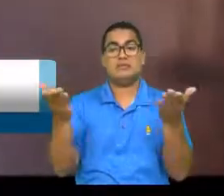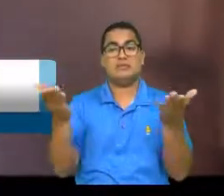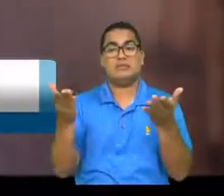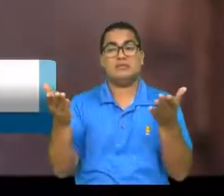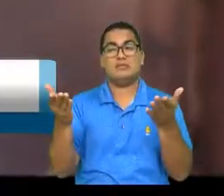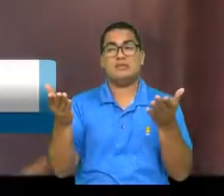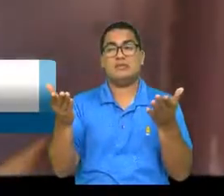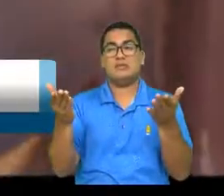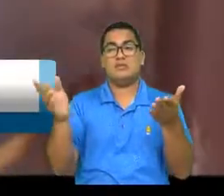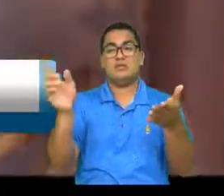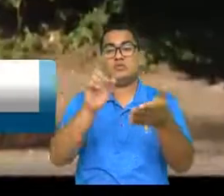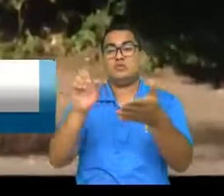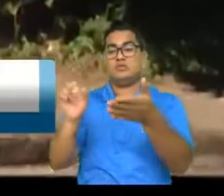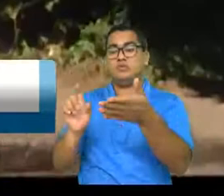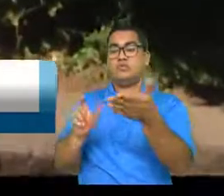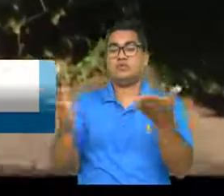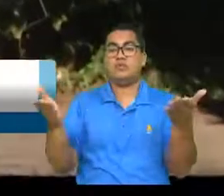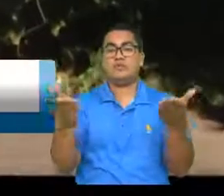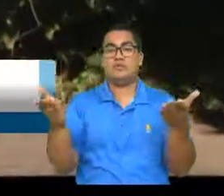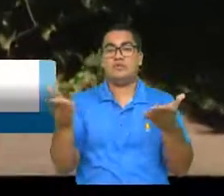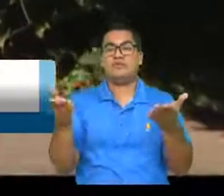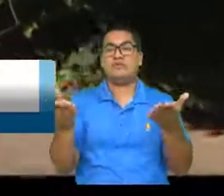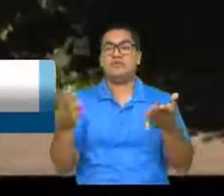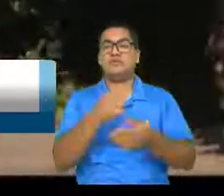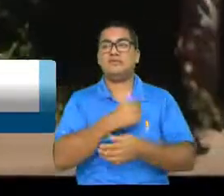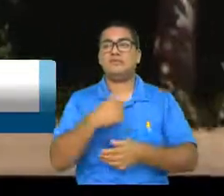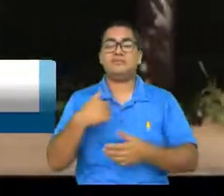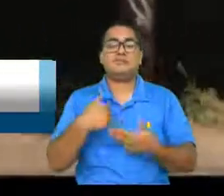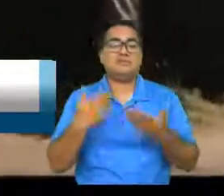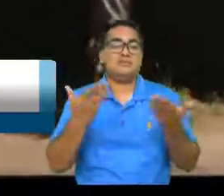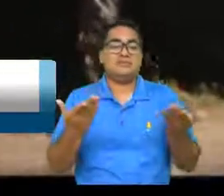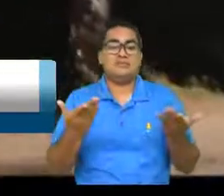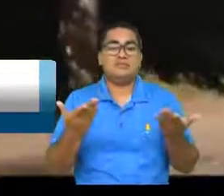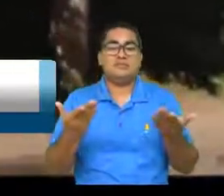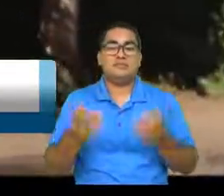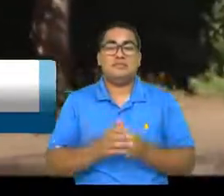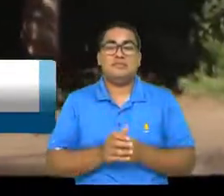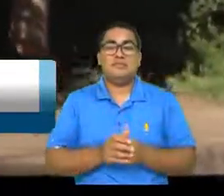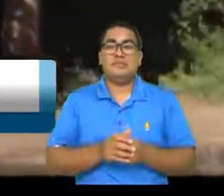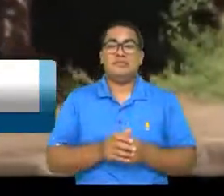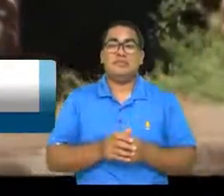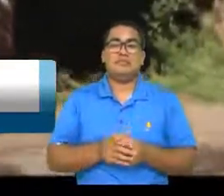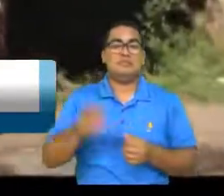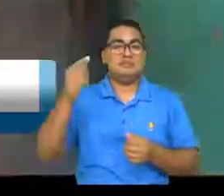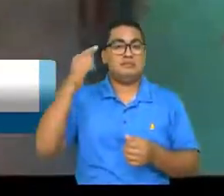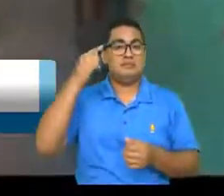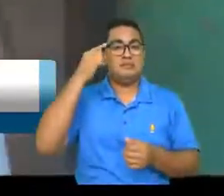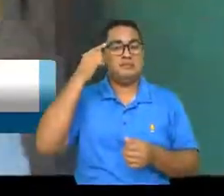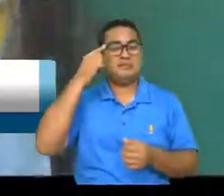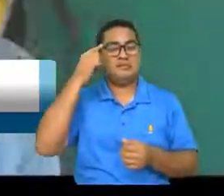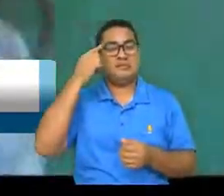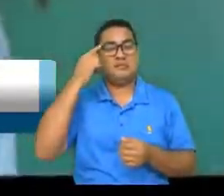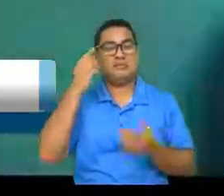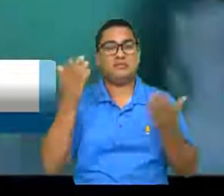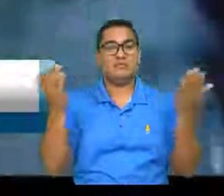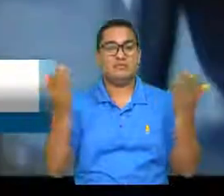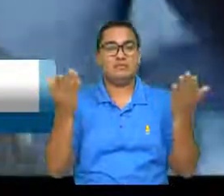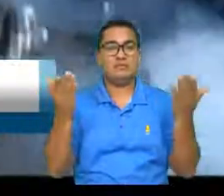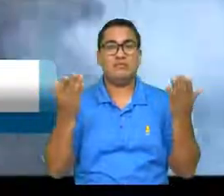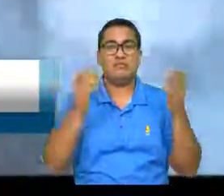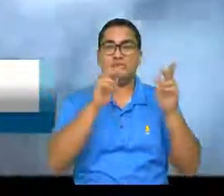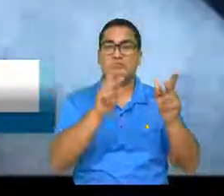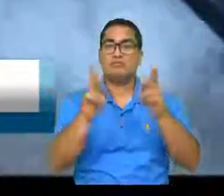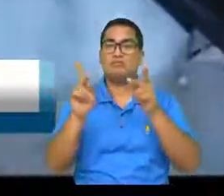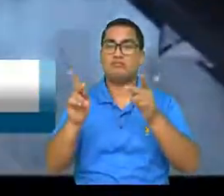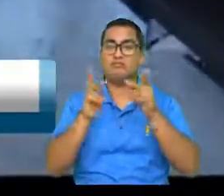del insecticida, del roce, ¿qué otras acciones? Imagino que también están en concientización con las personas para